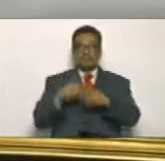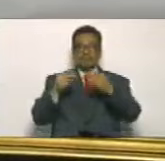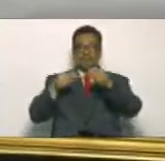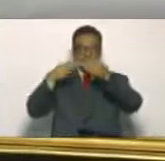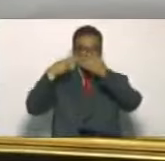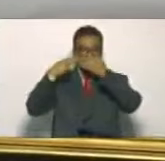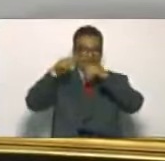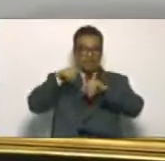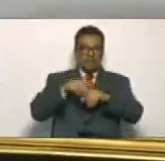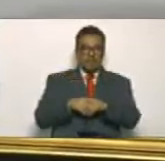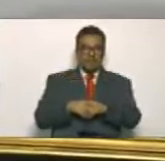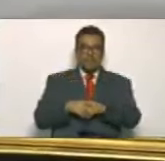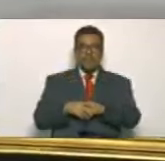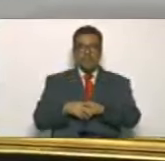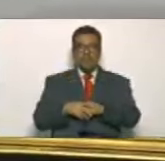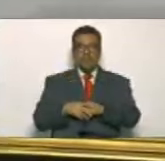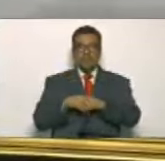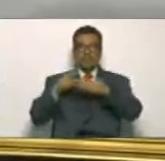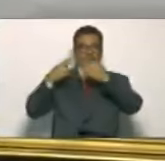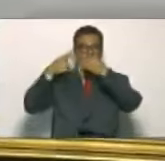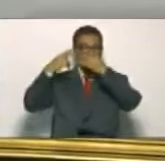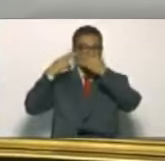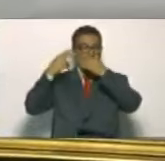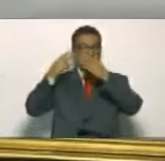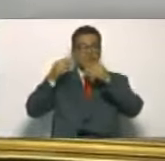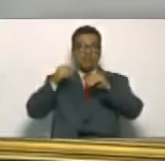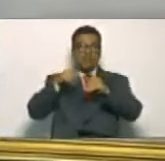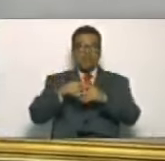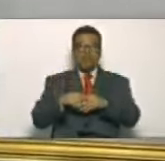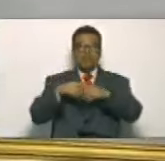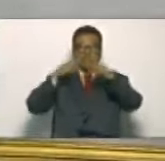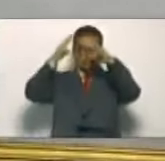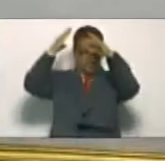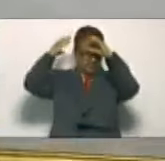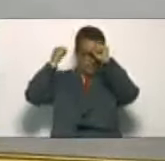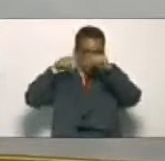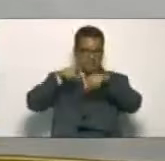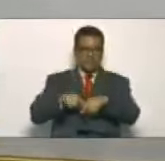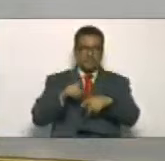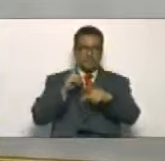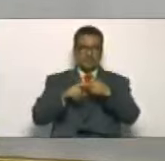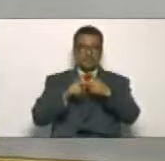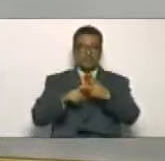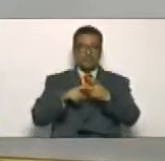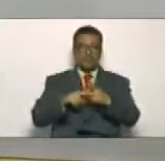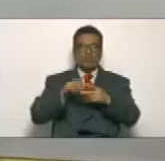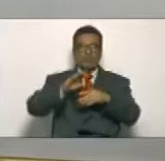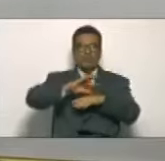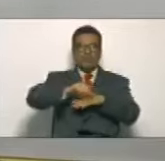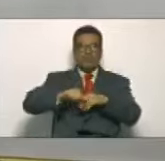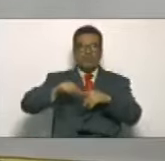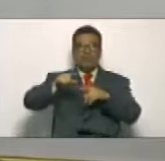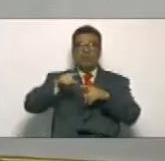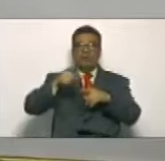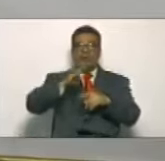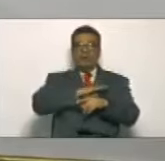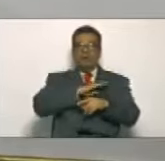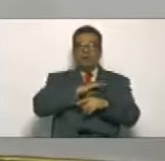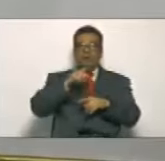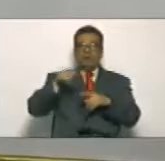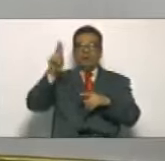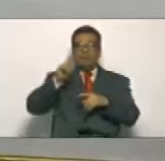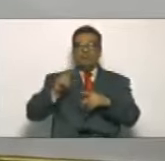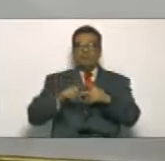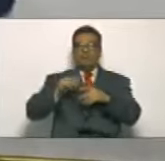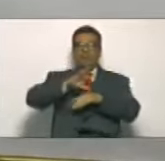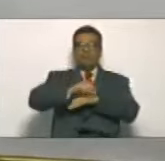conspiraciones? Nos han secuestrado a diplomáticos. Nos han despojado de bienes que pertenecen a la